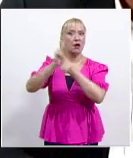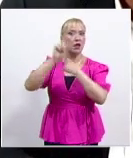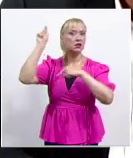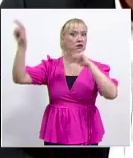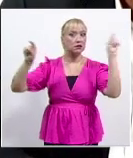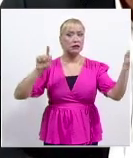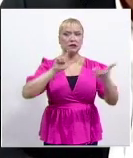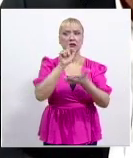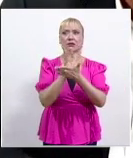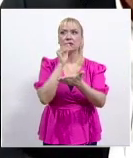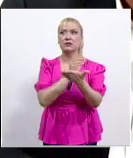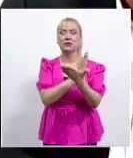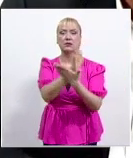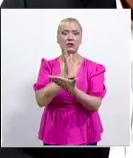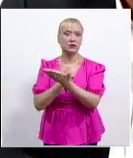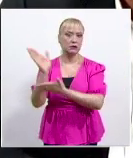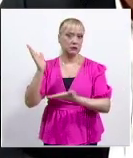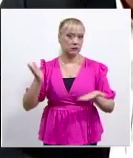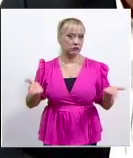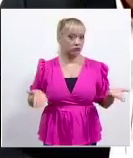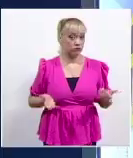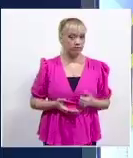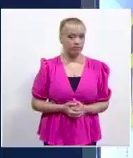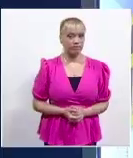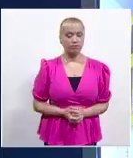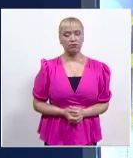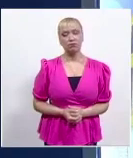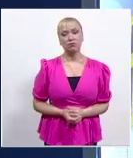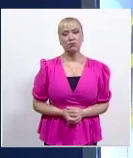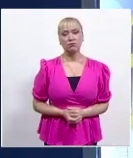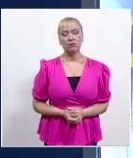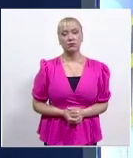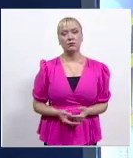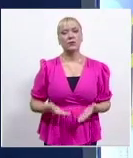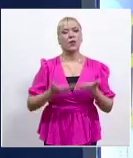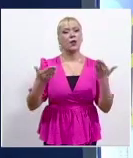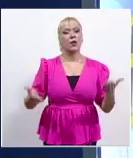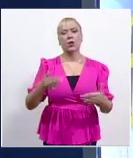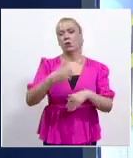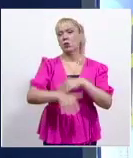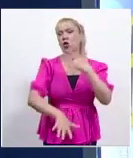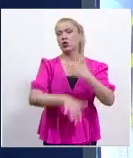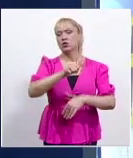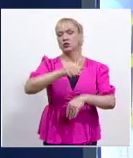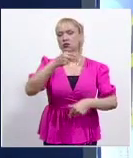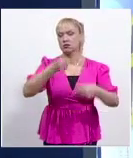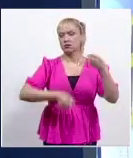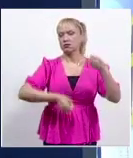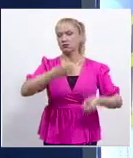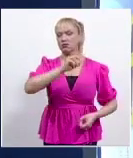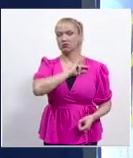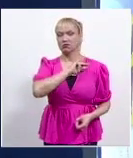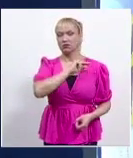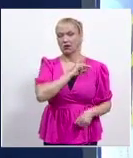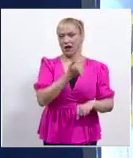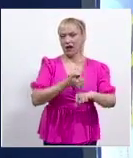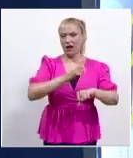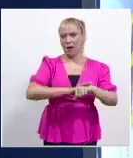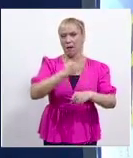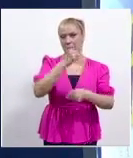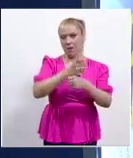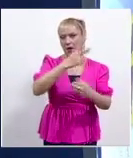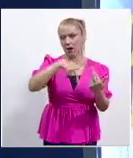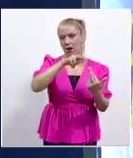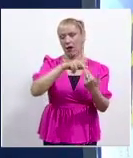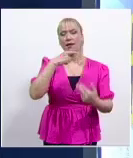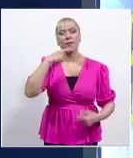la Federación, Lorena Sánchez Cabrera. El 11º Tribunal Colegiado en Materia Administrativa del Primer